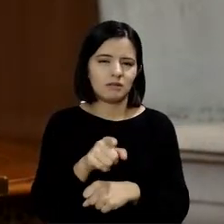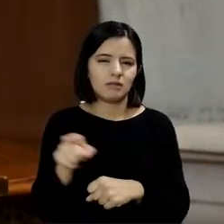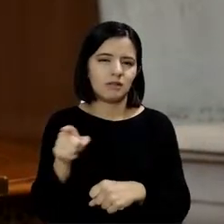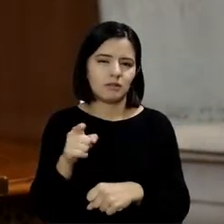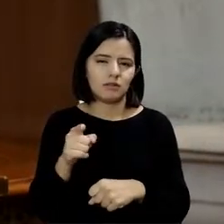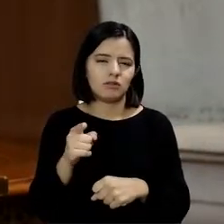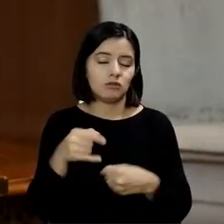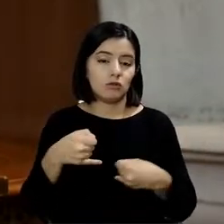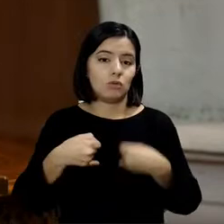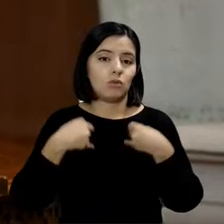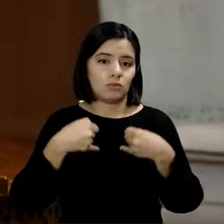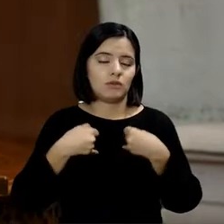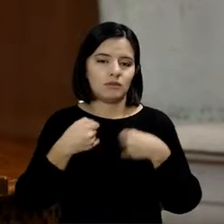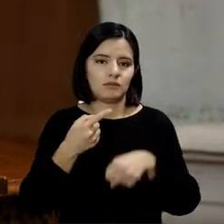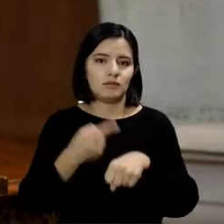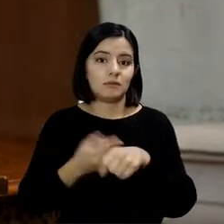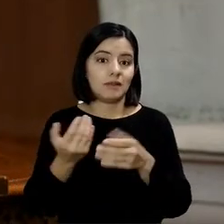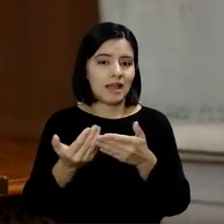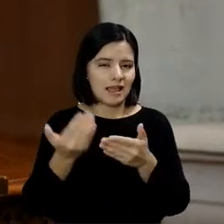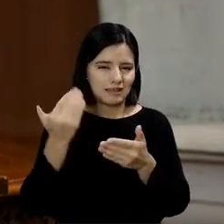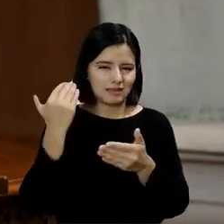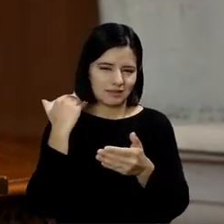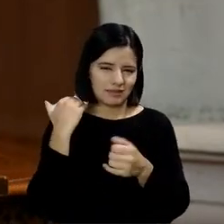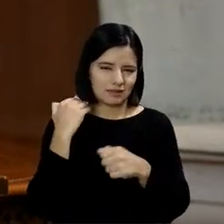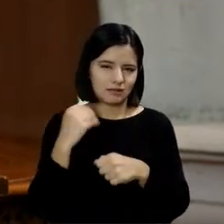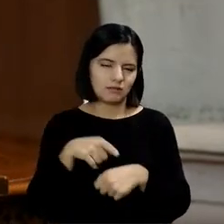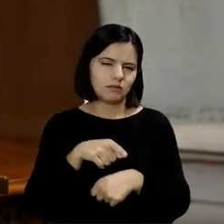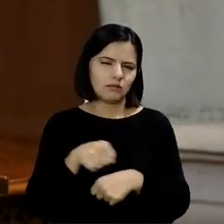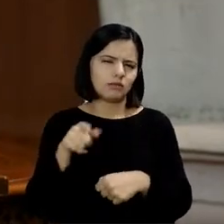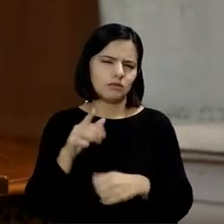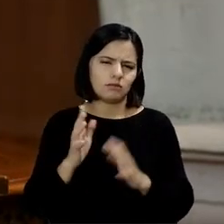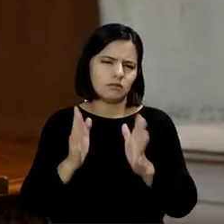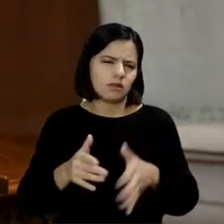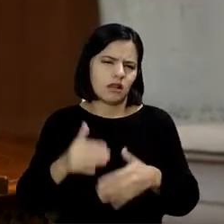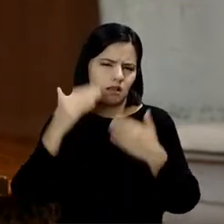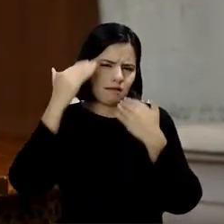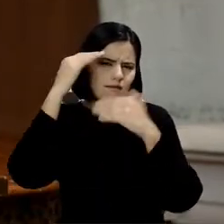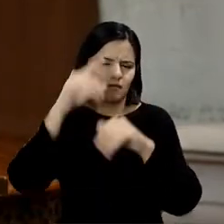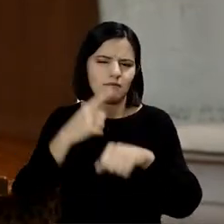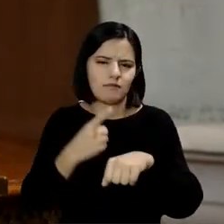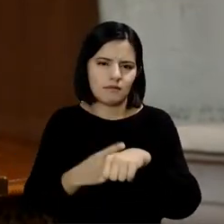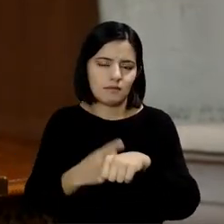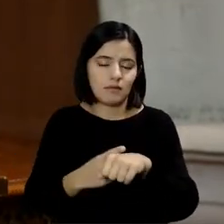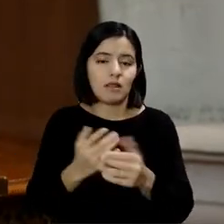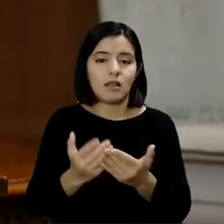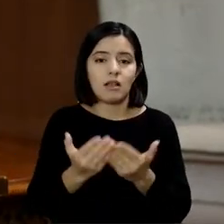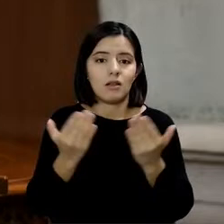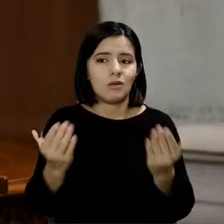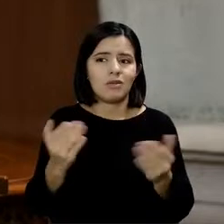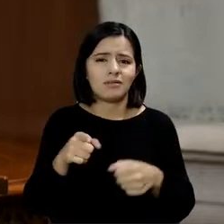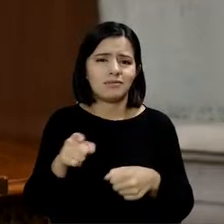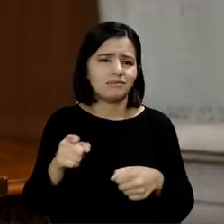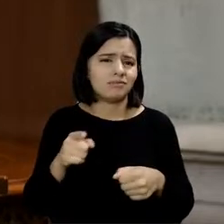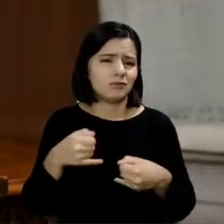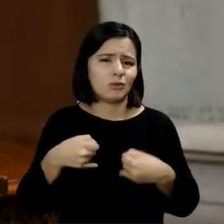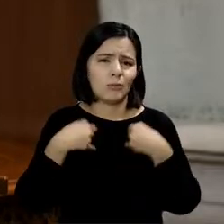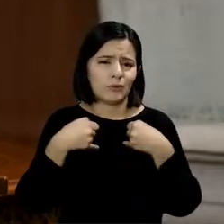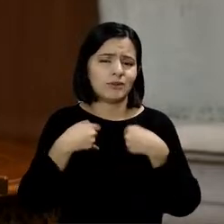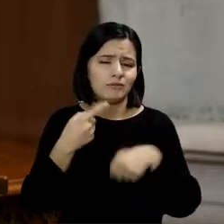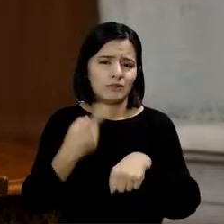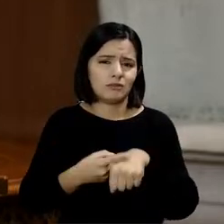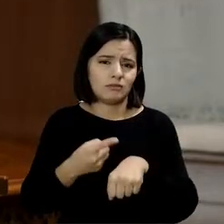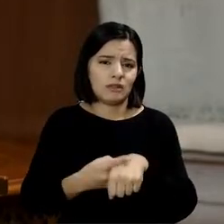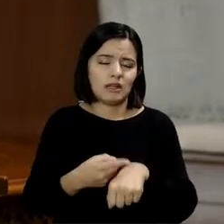temprano respecto a lo que sucedía décadas atrás y afecta a ambos sexos. La Organización Mundial